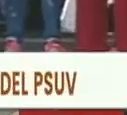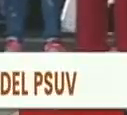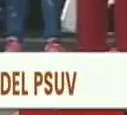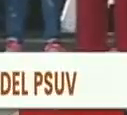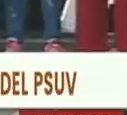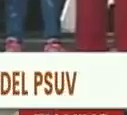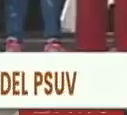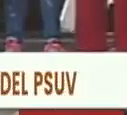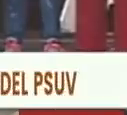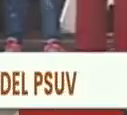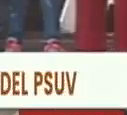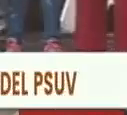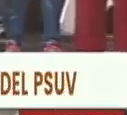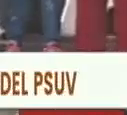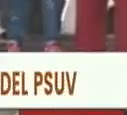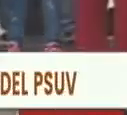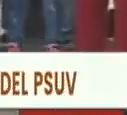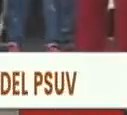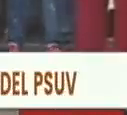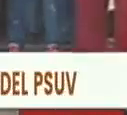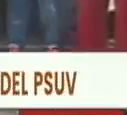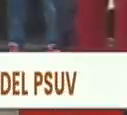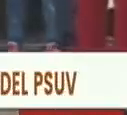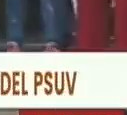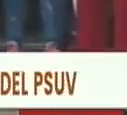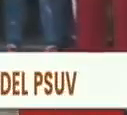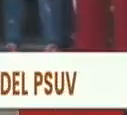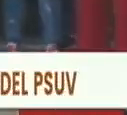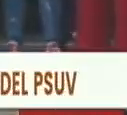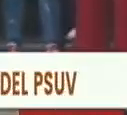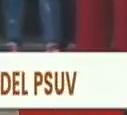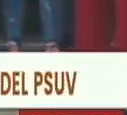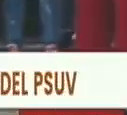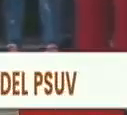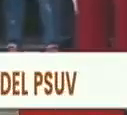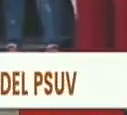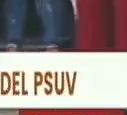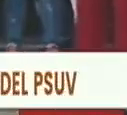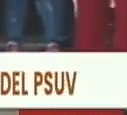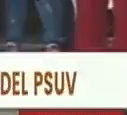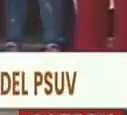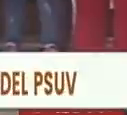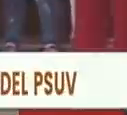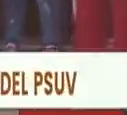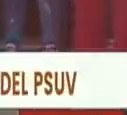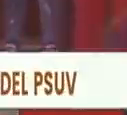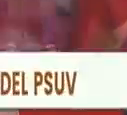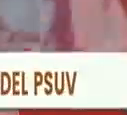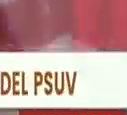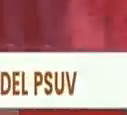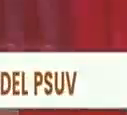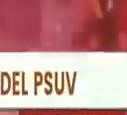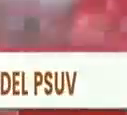Unido de Venezuela nuestro hermano y camarada diosdado cabello rondón